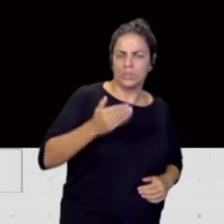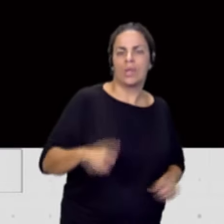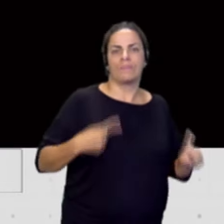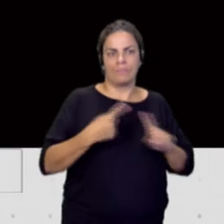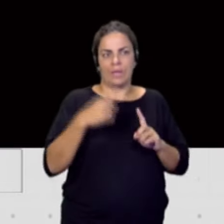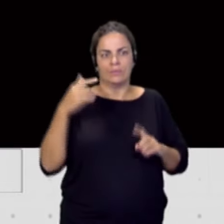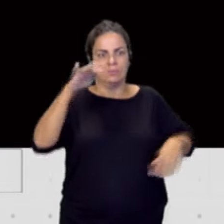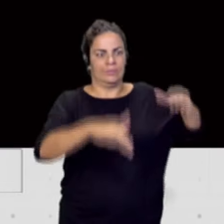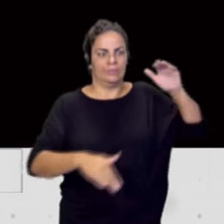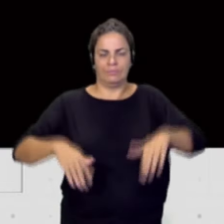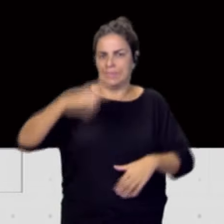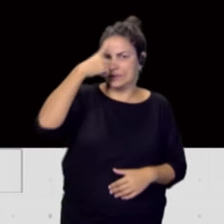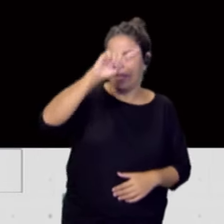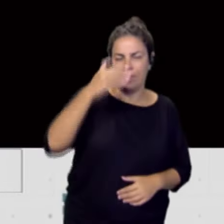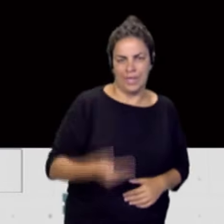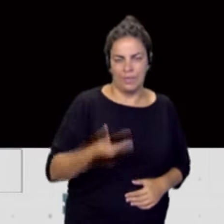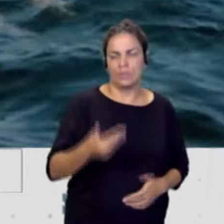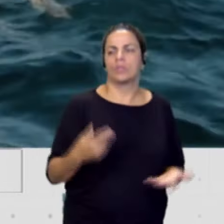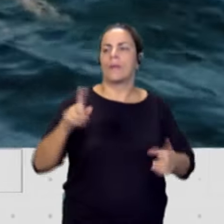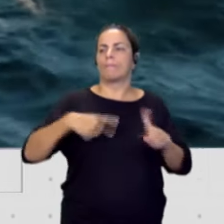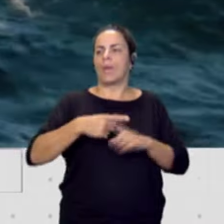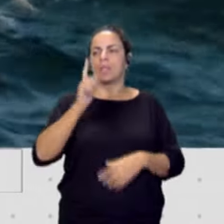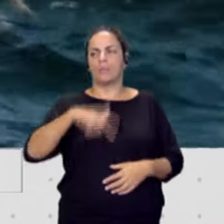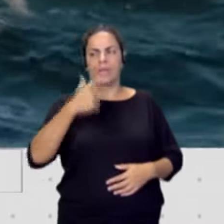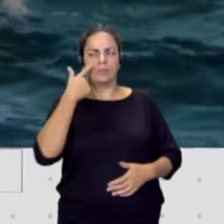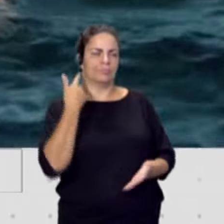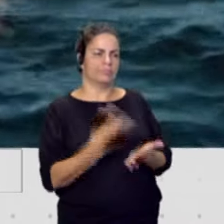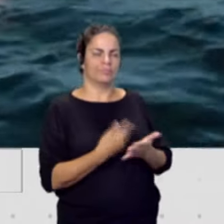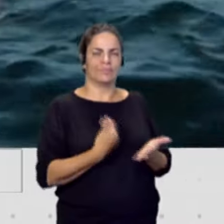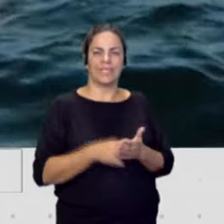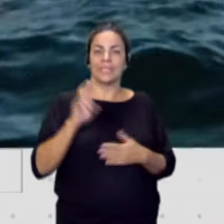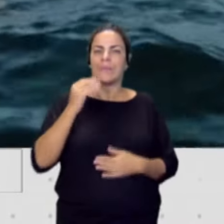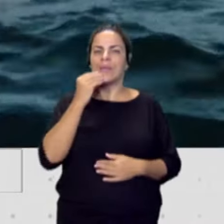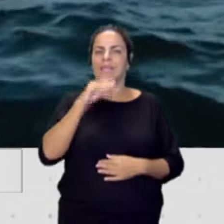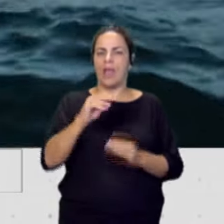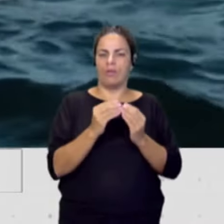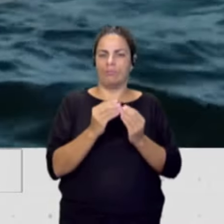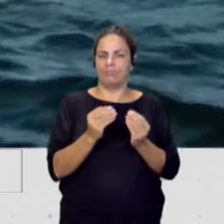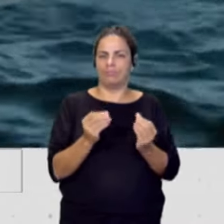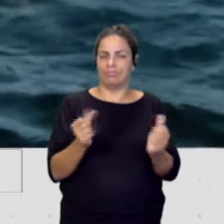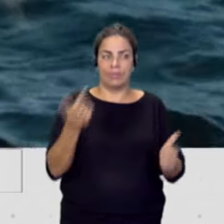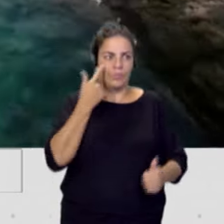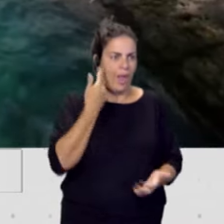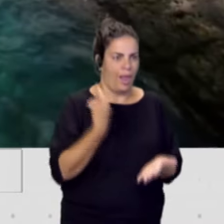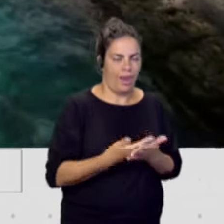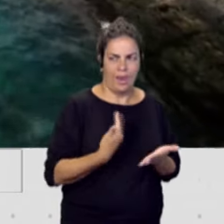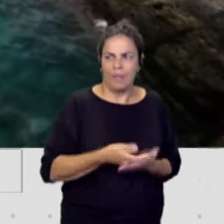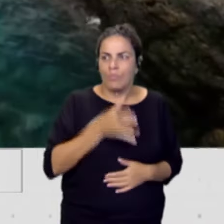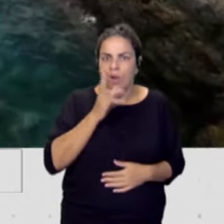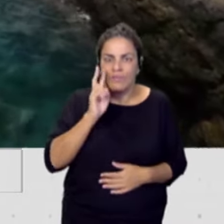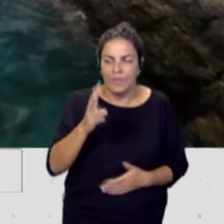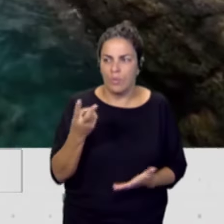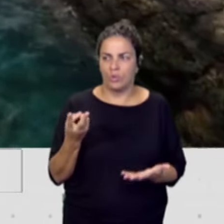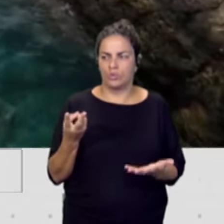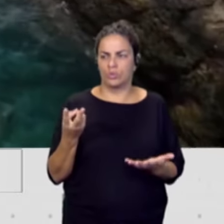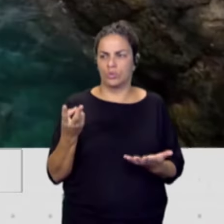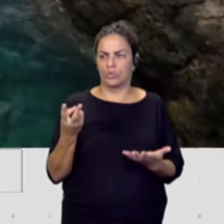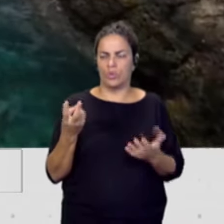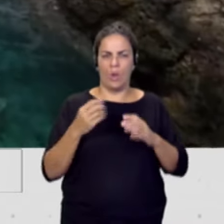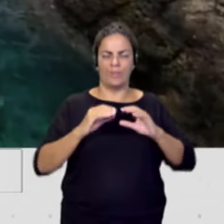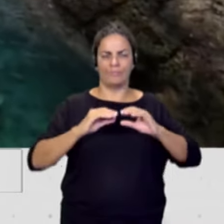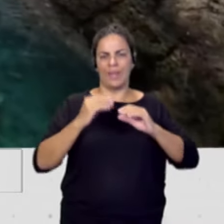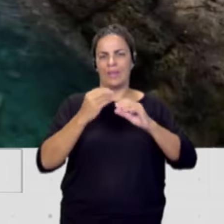nadar, y estuvimos, bueno, comprobando in situ el deshielo, ¿no? Era increíble ver la cantidad de cómo habían seguido los